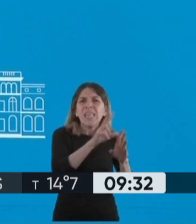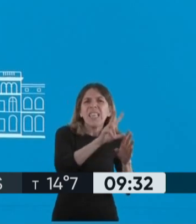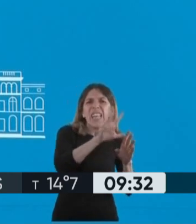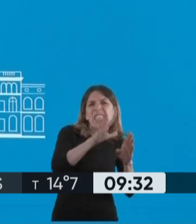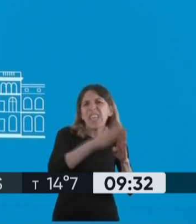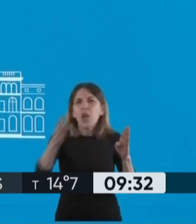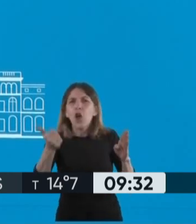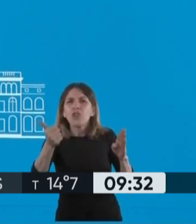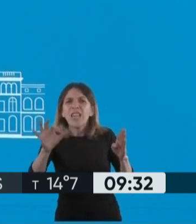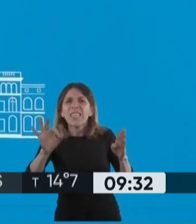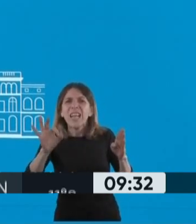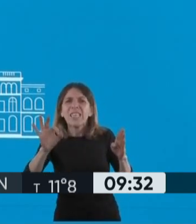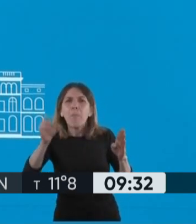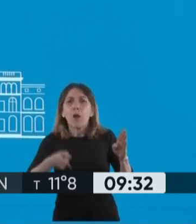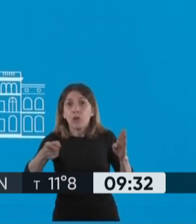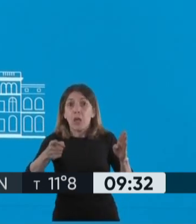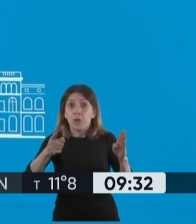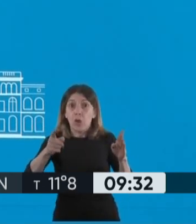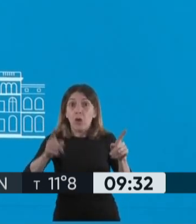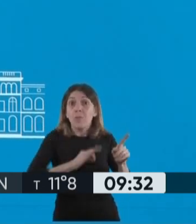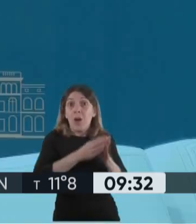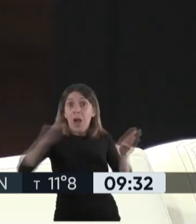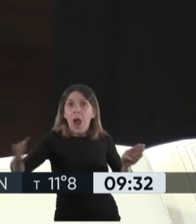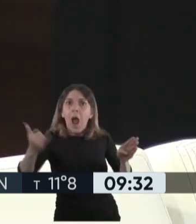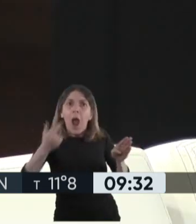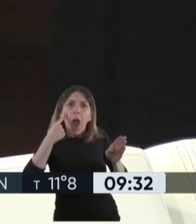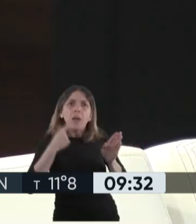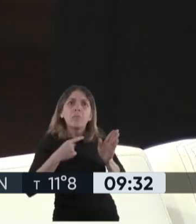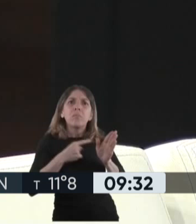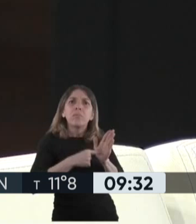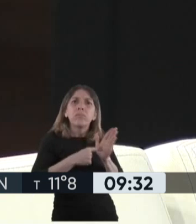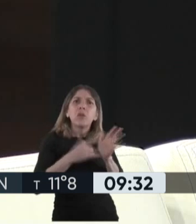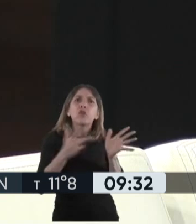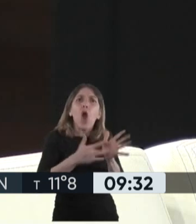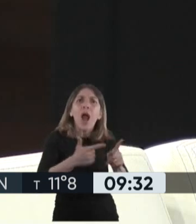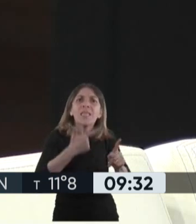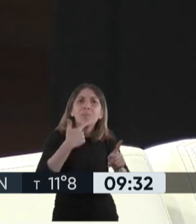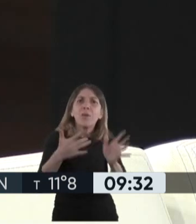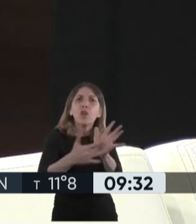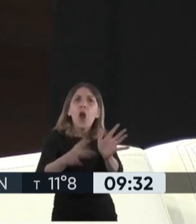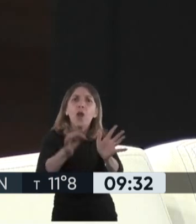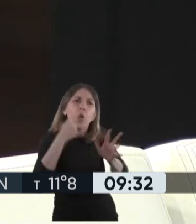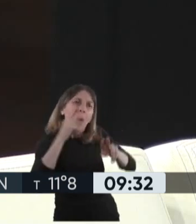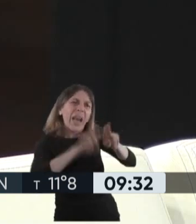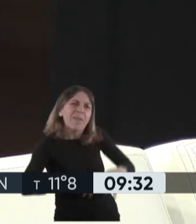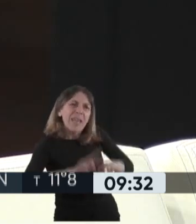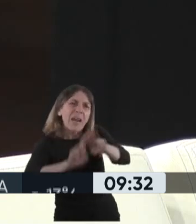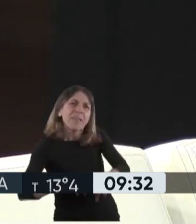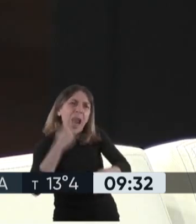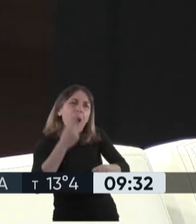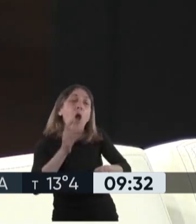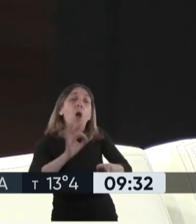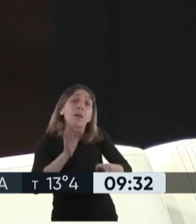inflación anual alrededor de ese valor, con cláusulas de revisión entre septiembre y octubre y quizás con algún bono